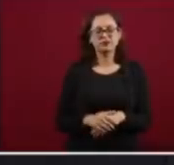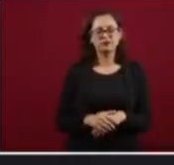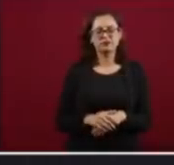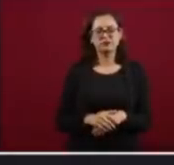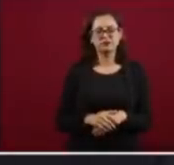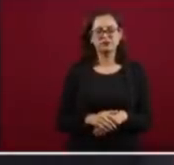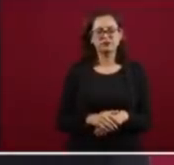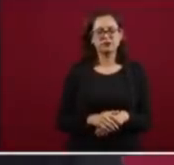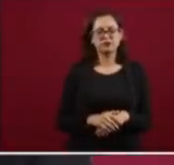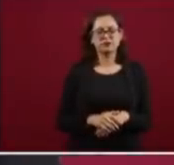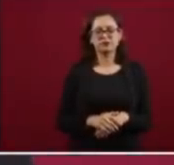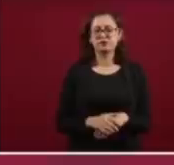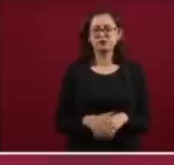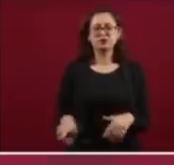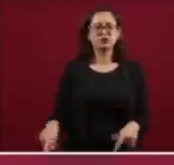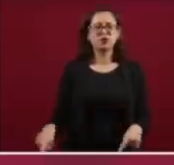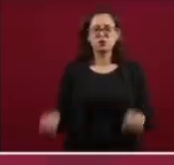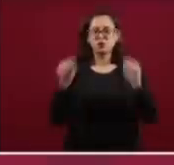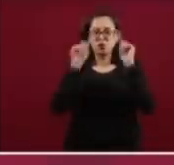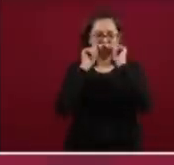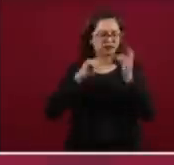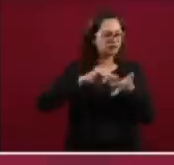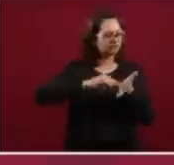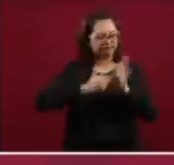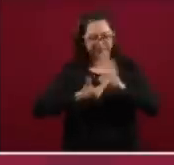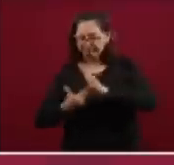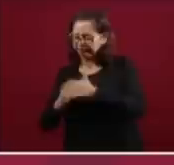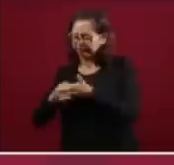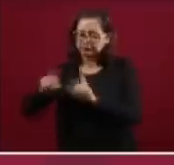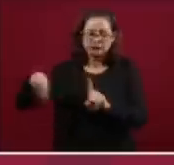por más paraísos fiscales que haya